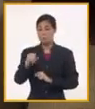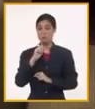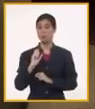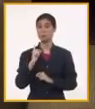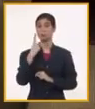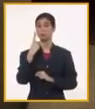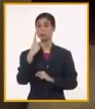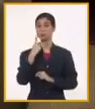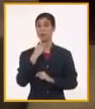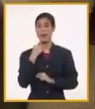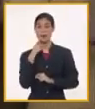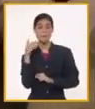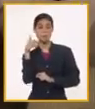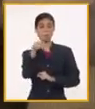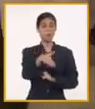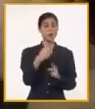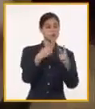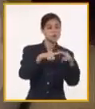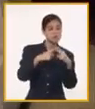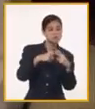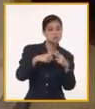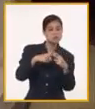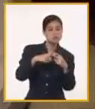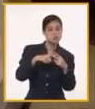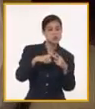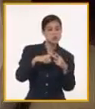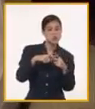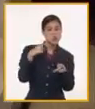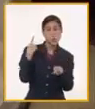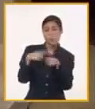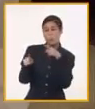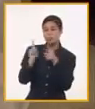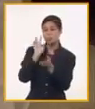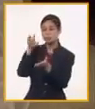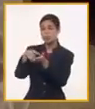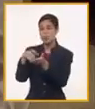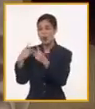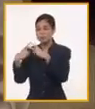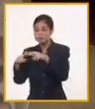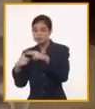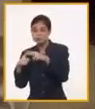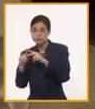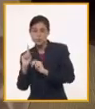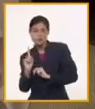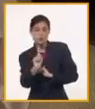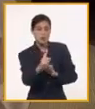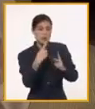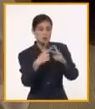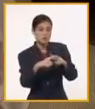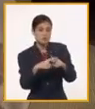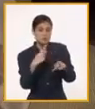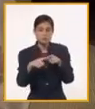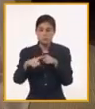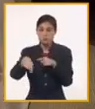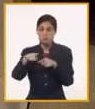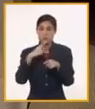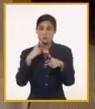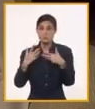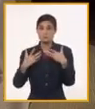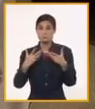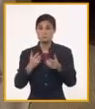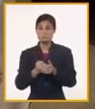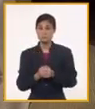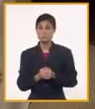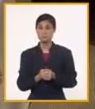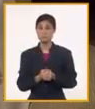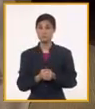iba, arreglaba esto y tenía que ir para el otro y había un ingeniero. Entonces nosotros, a mí no me gusta decir eso, pero hay veces que nosotros tenemos,